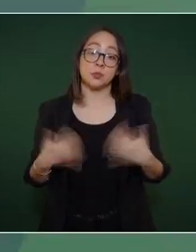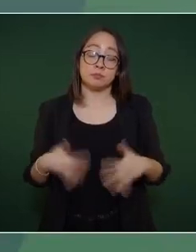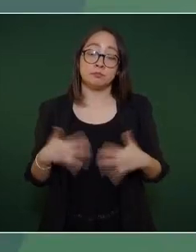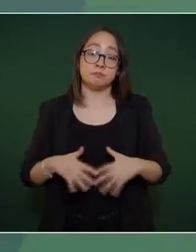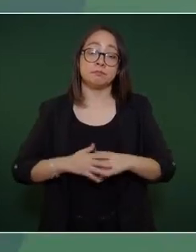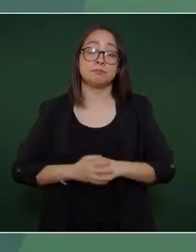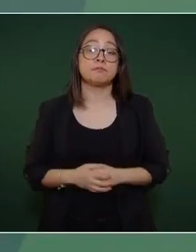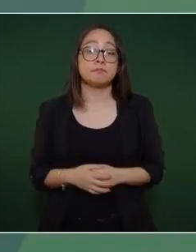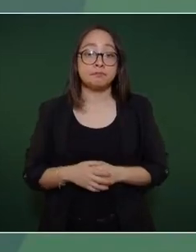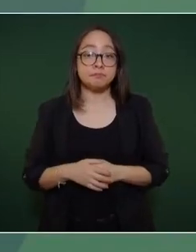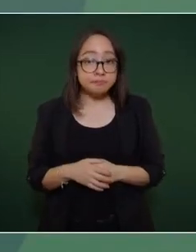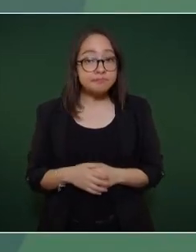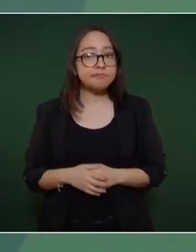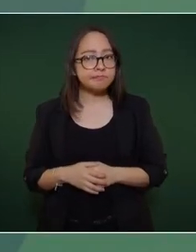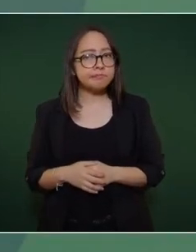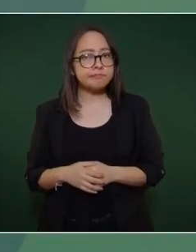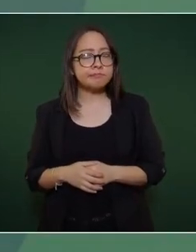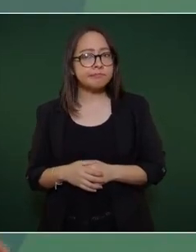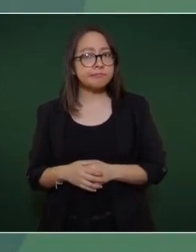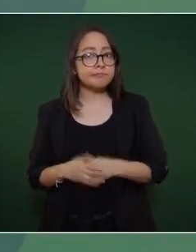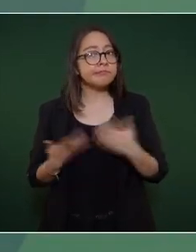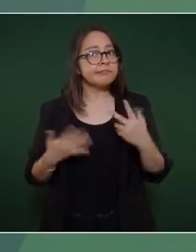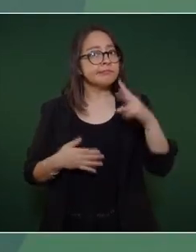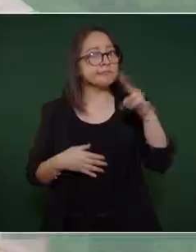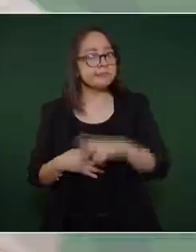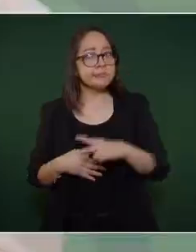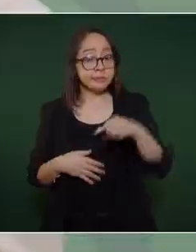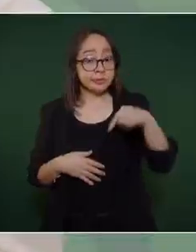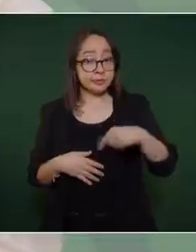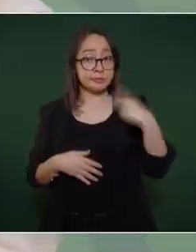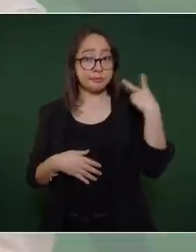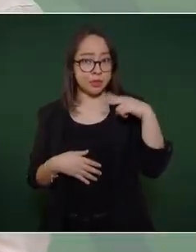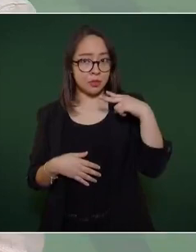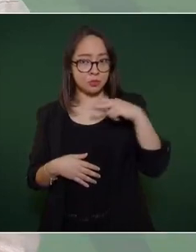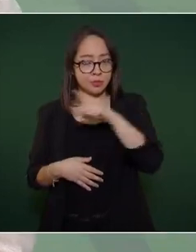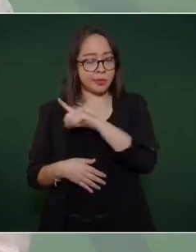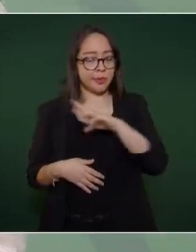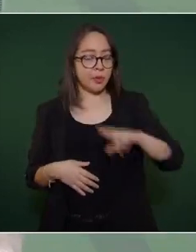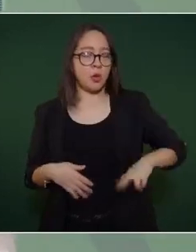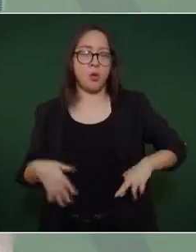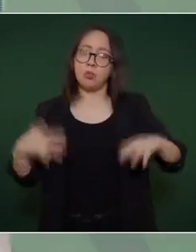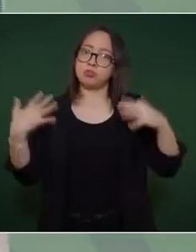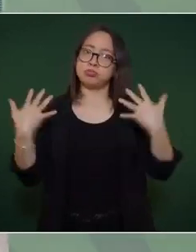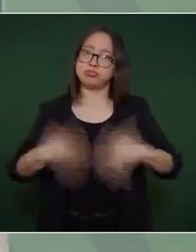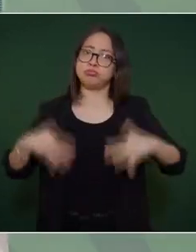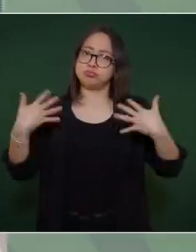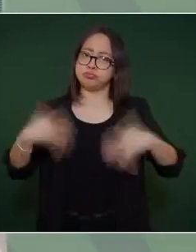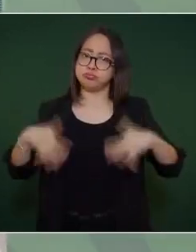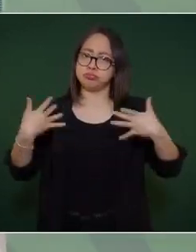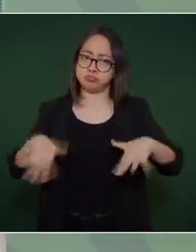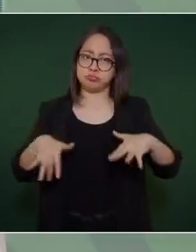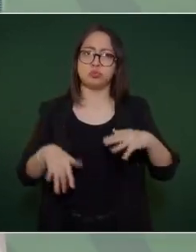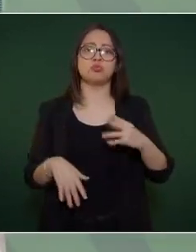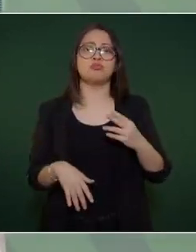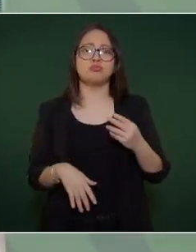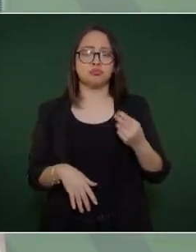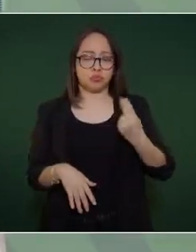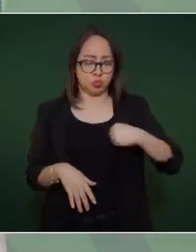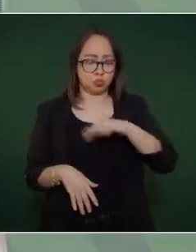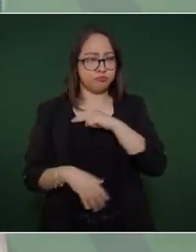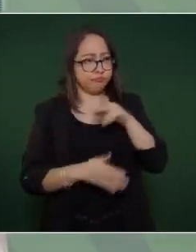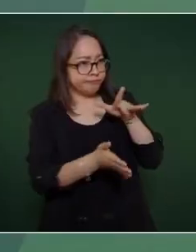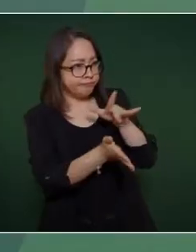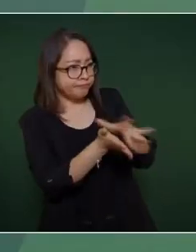también lo reitero, un gran gobernador, tiene todo nuestro apoyo, todo nuestro